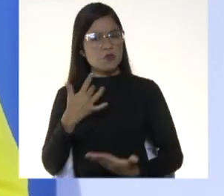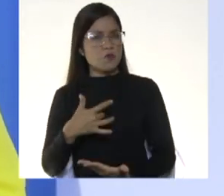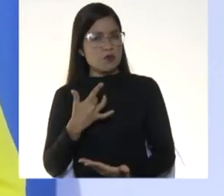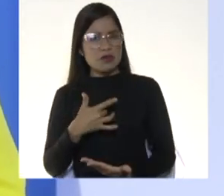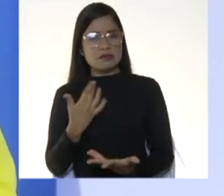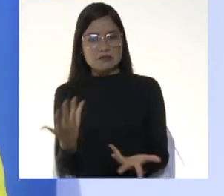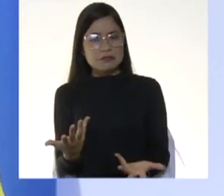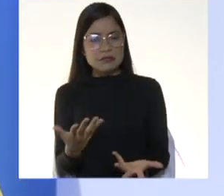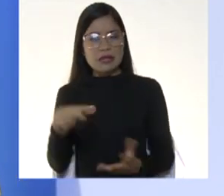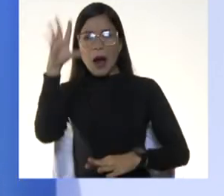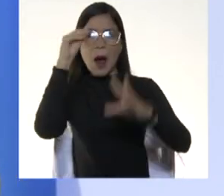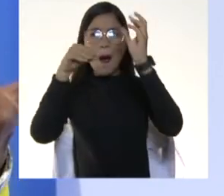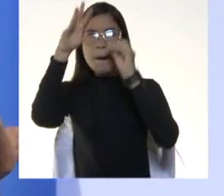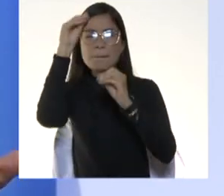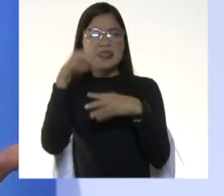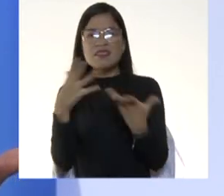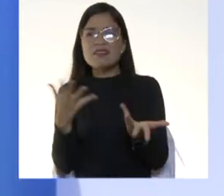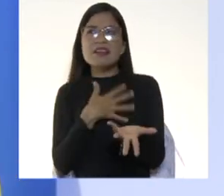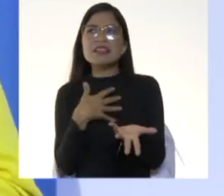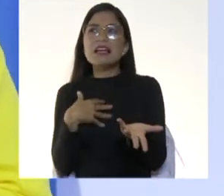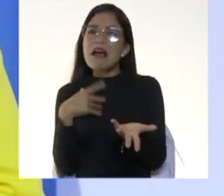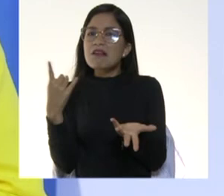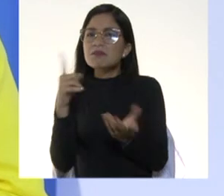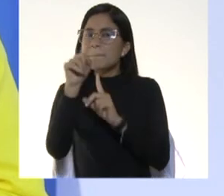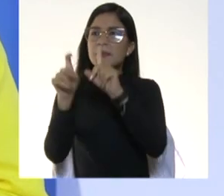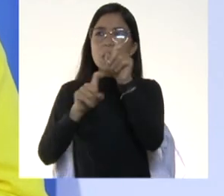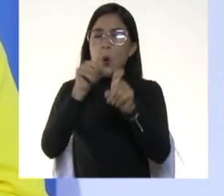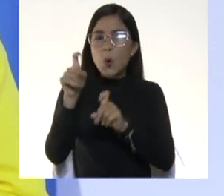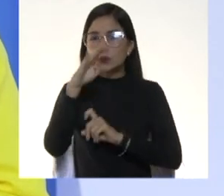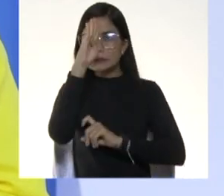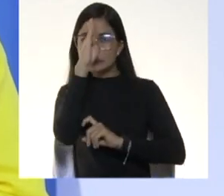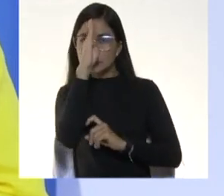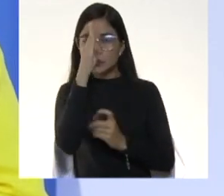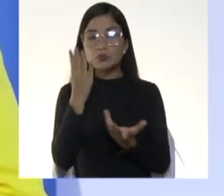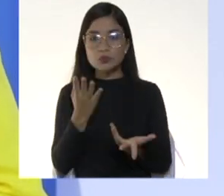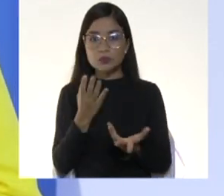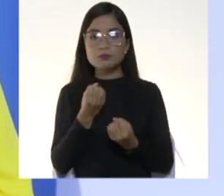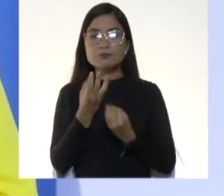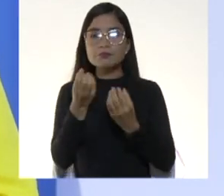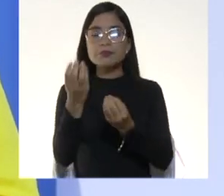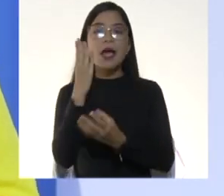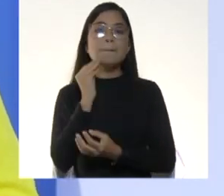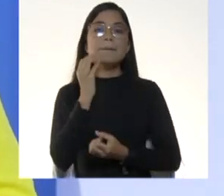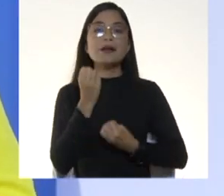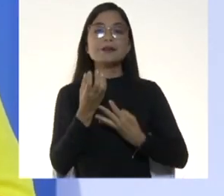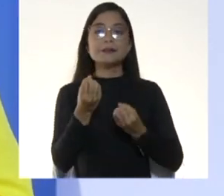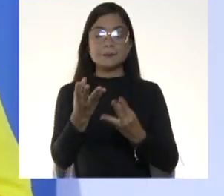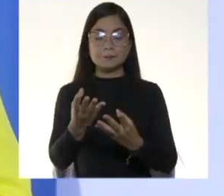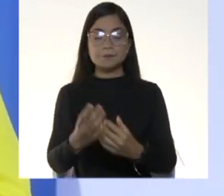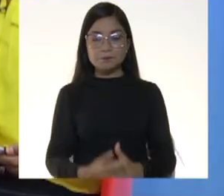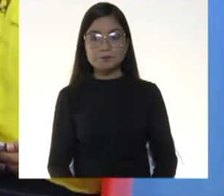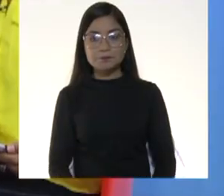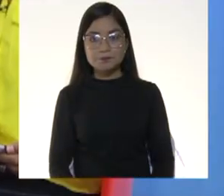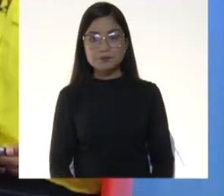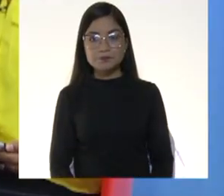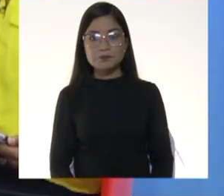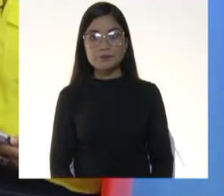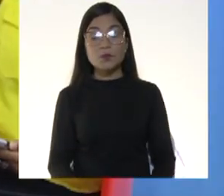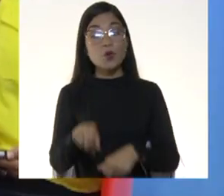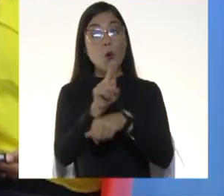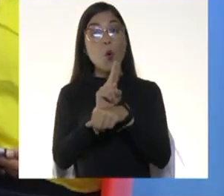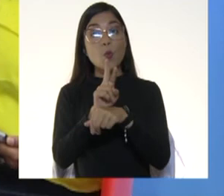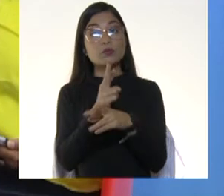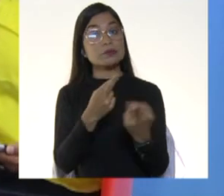y cómo que quieres aprender y qué has aprendido hasta el momento. Haz uso responsable de los